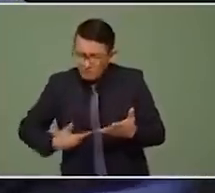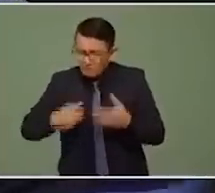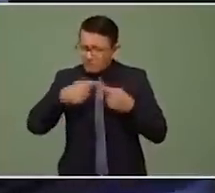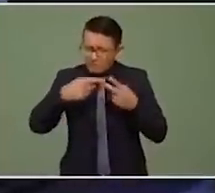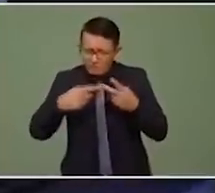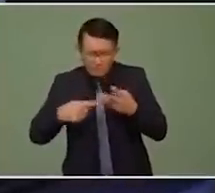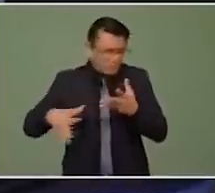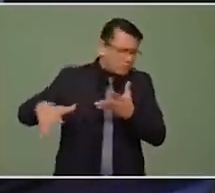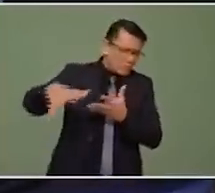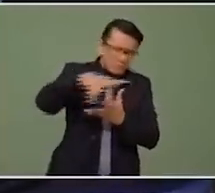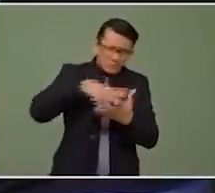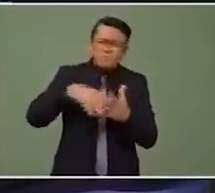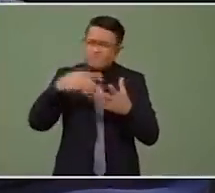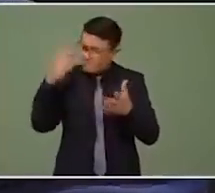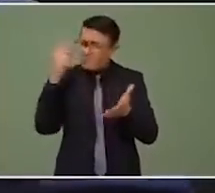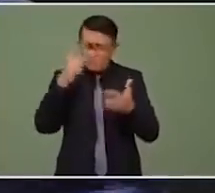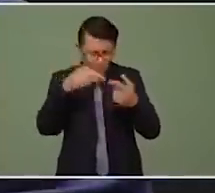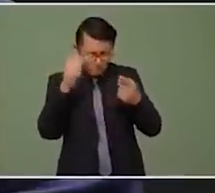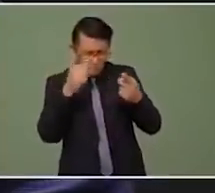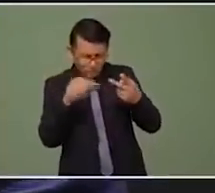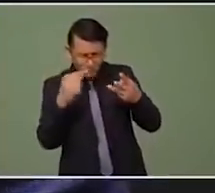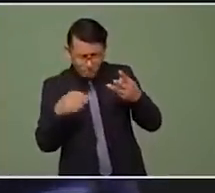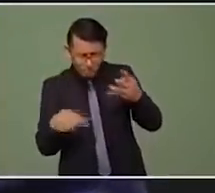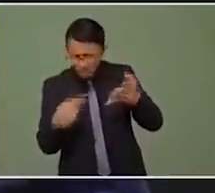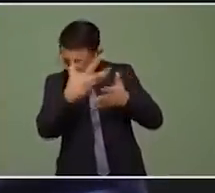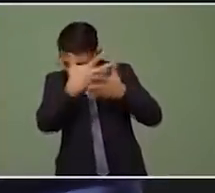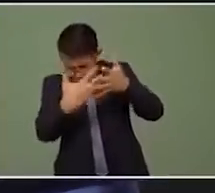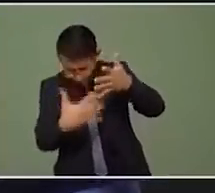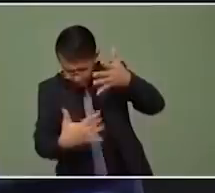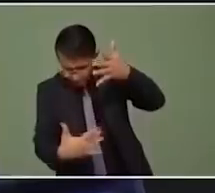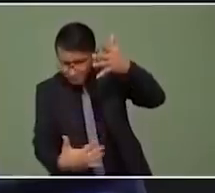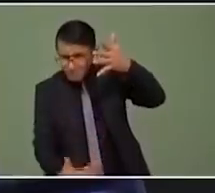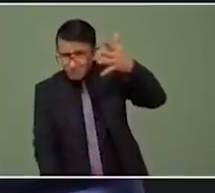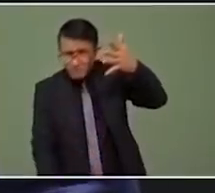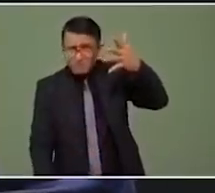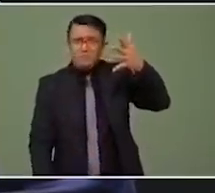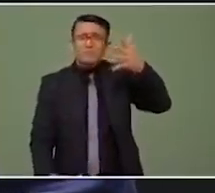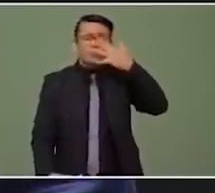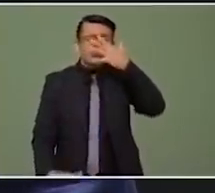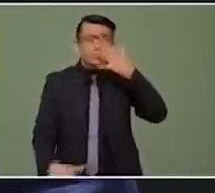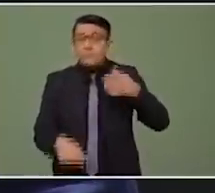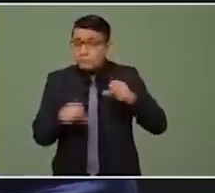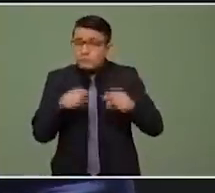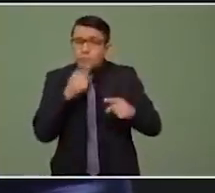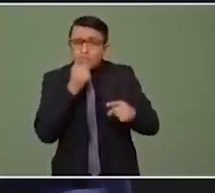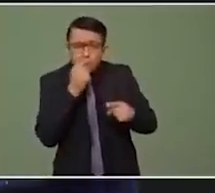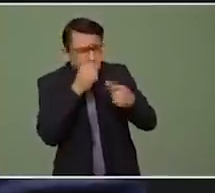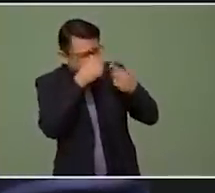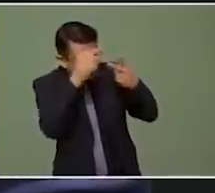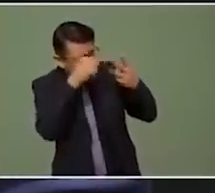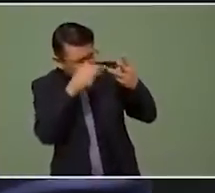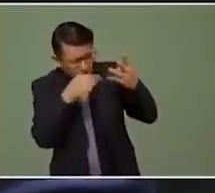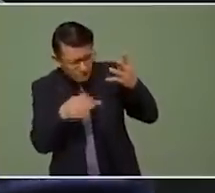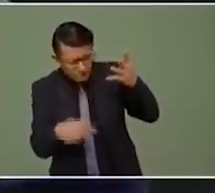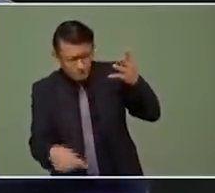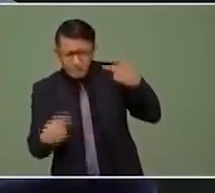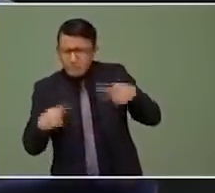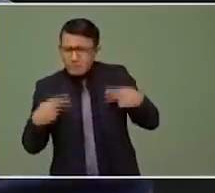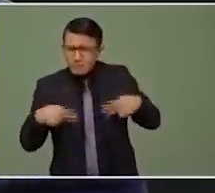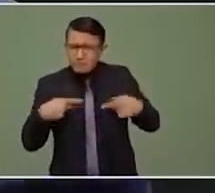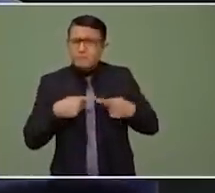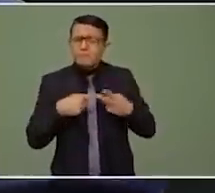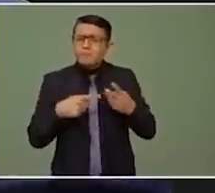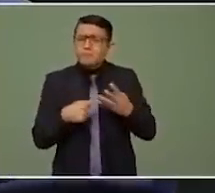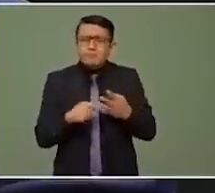cuenta con 20 mil elementos de la policía federal para enfrentar